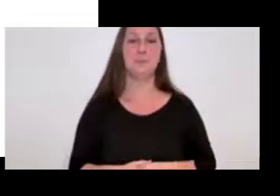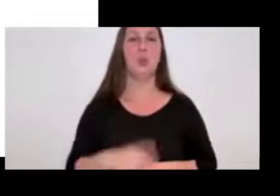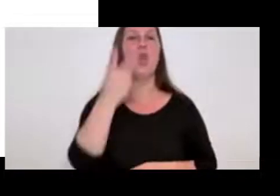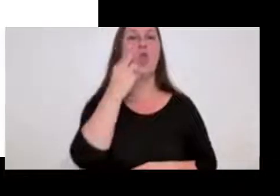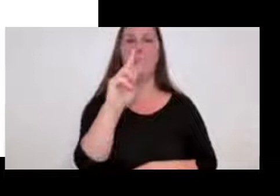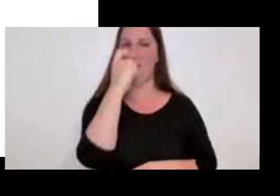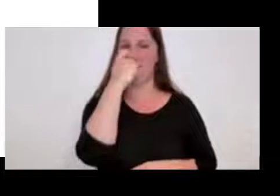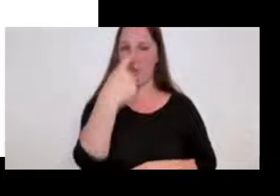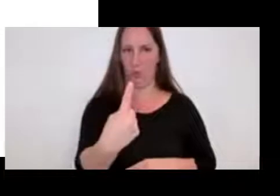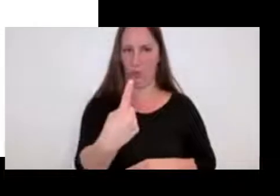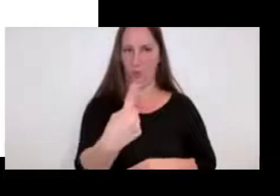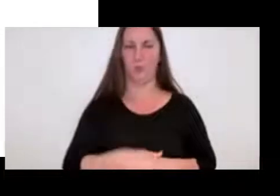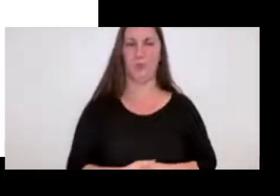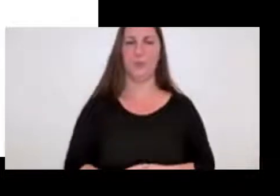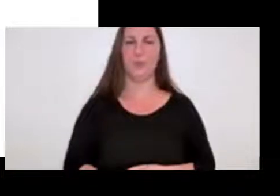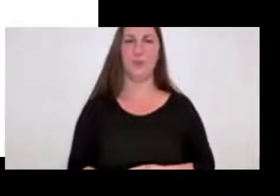2021.